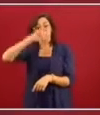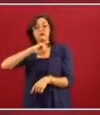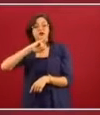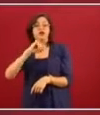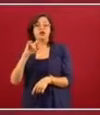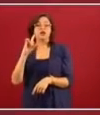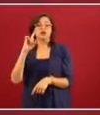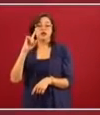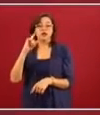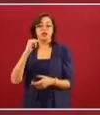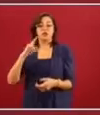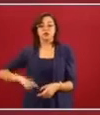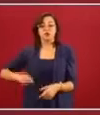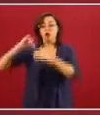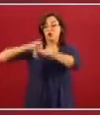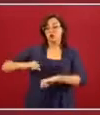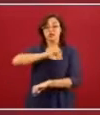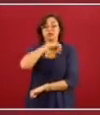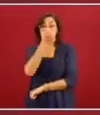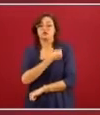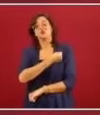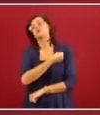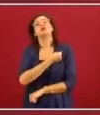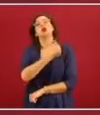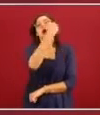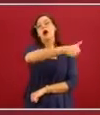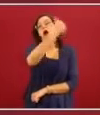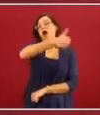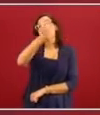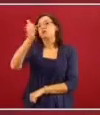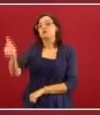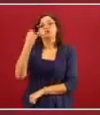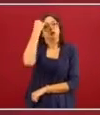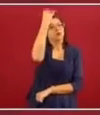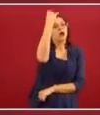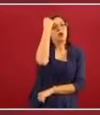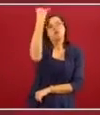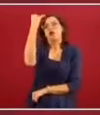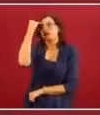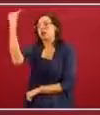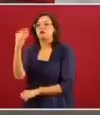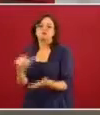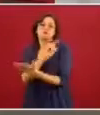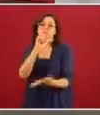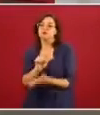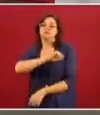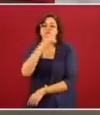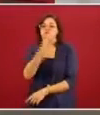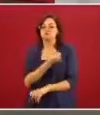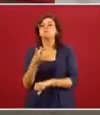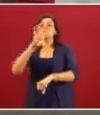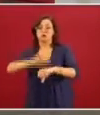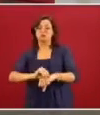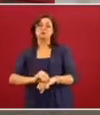son autoridades sanitarias. Entonces, hay múltiples disposiciones, y así lo contempla la Ley General de Salud, que en el